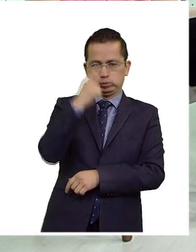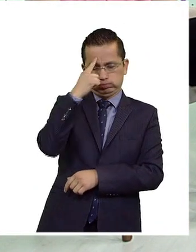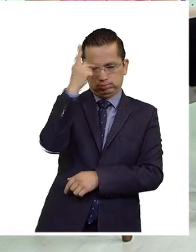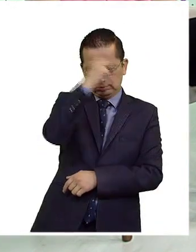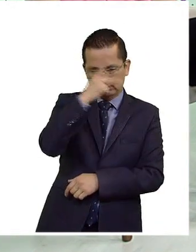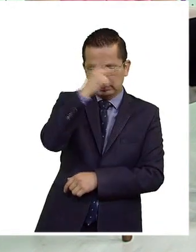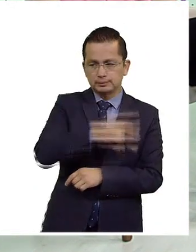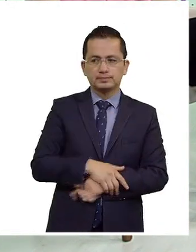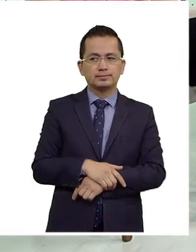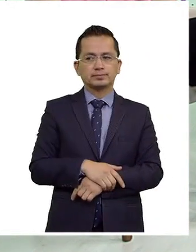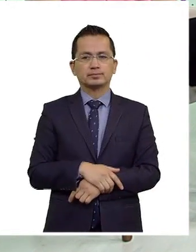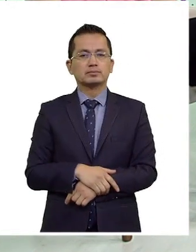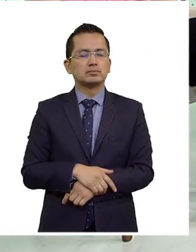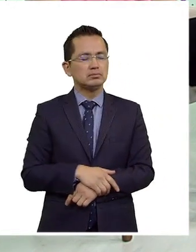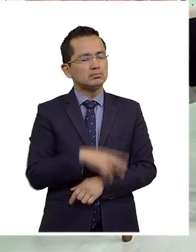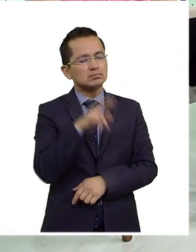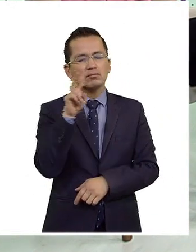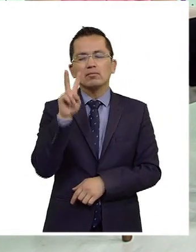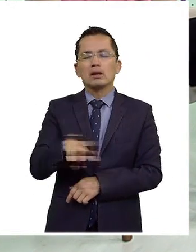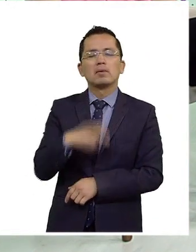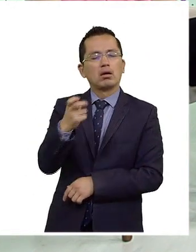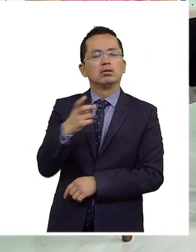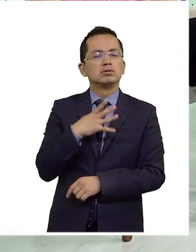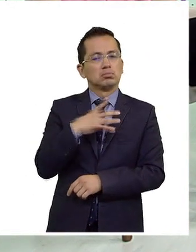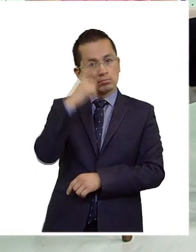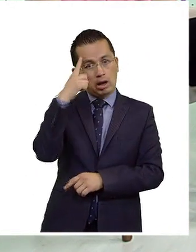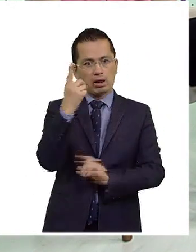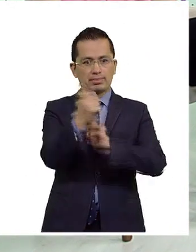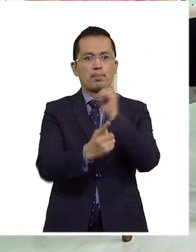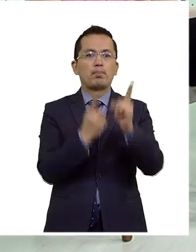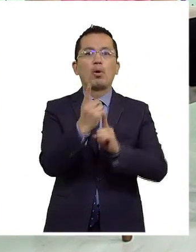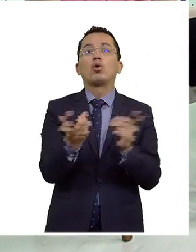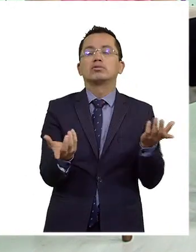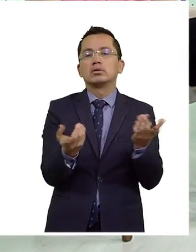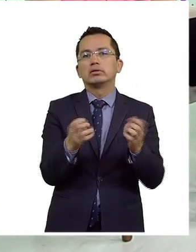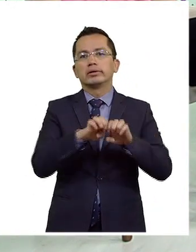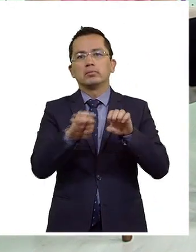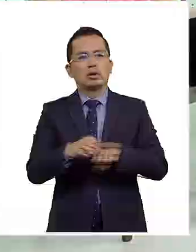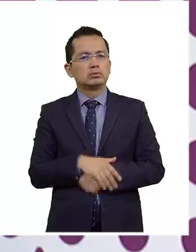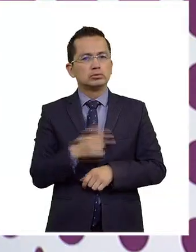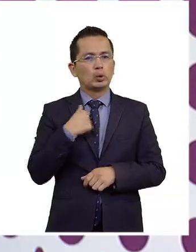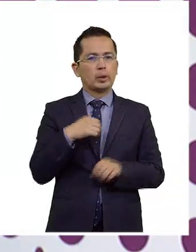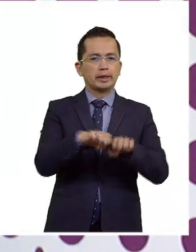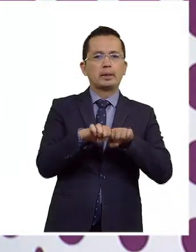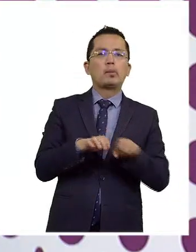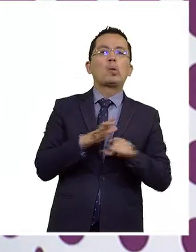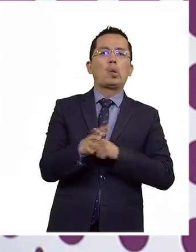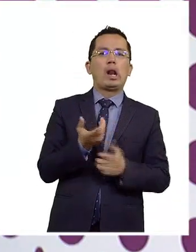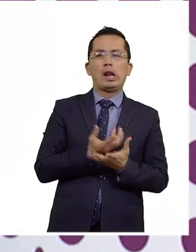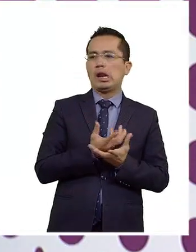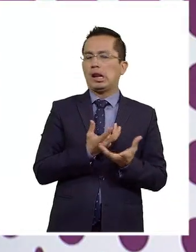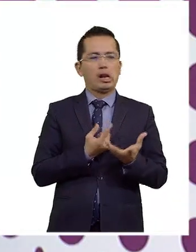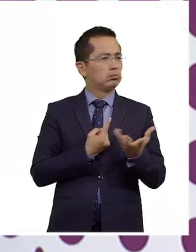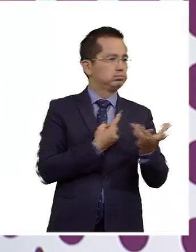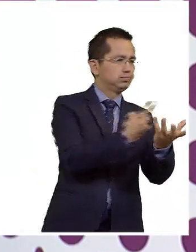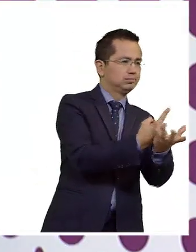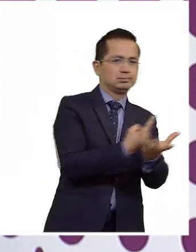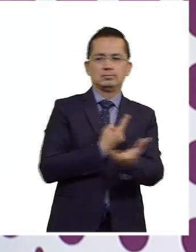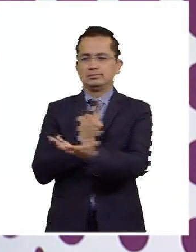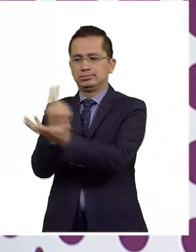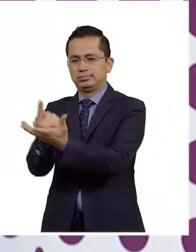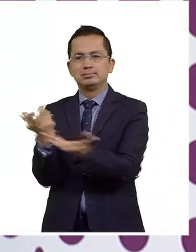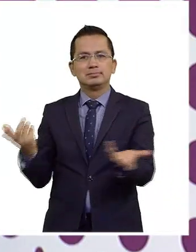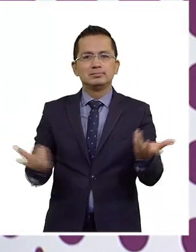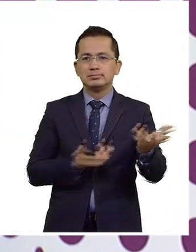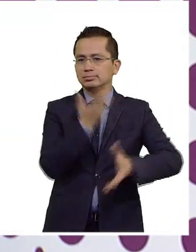¿no? Claro. Entonces, sí son varios temas, o la cuestión de los deportes, que porque si están en un equipo, porque te vas a formar en el del otro equipo, ¿no? Si no quieres